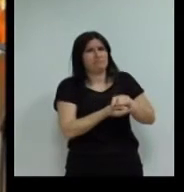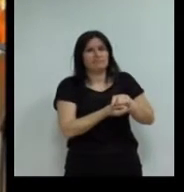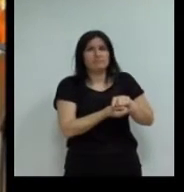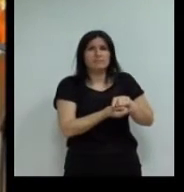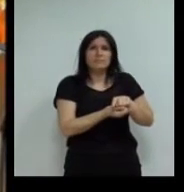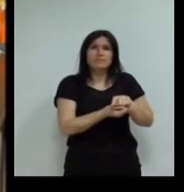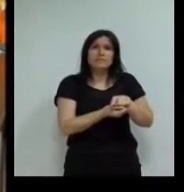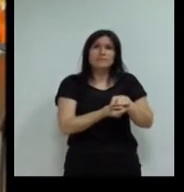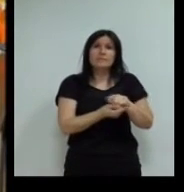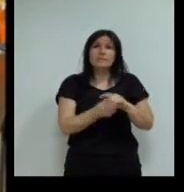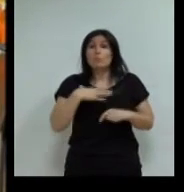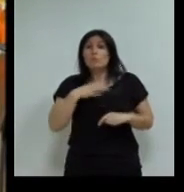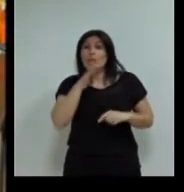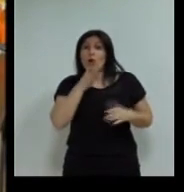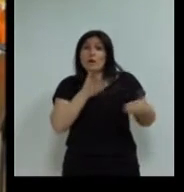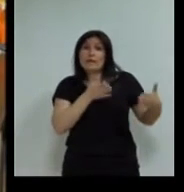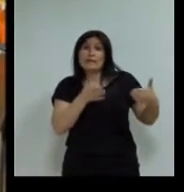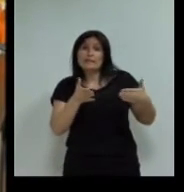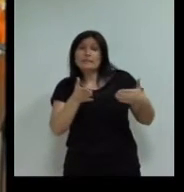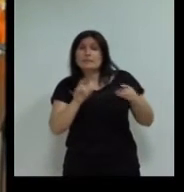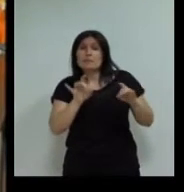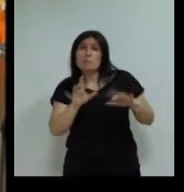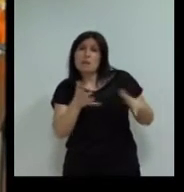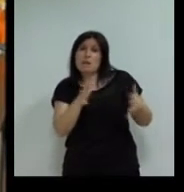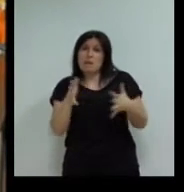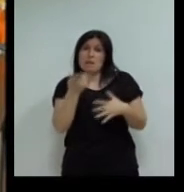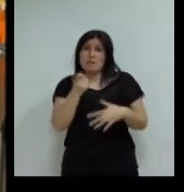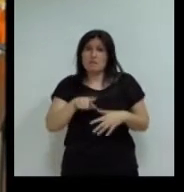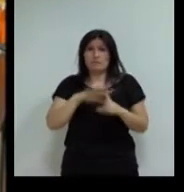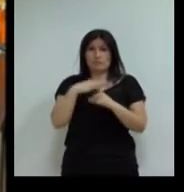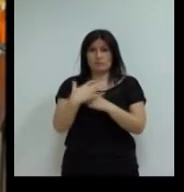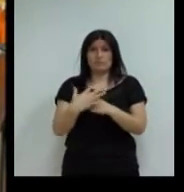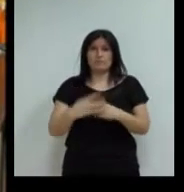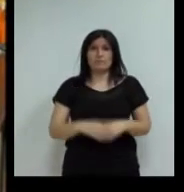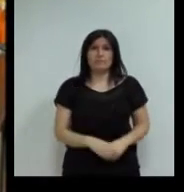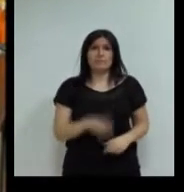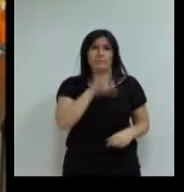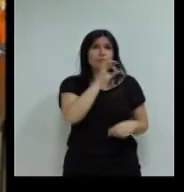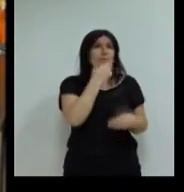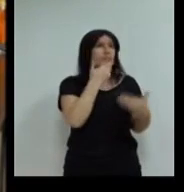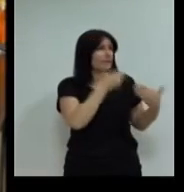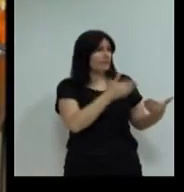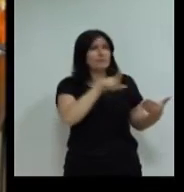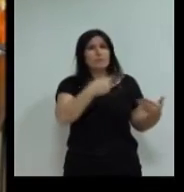transición, efectivamente. Muy bien, pues muchas gracias y luego ya nos metemos en el debate.